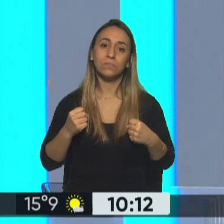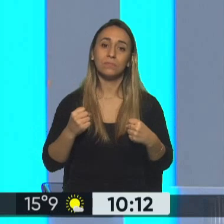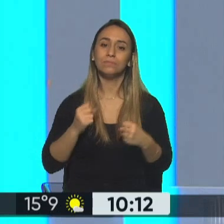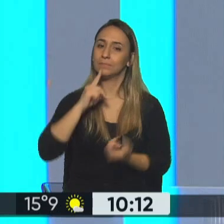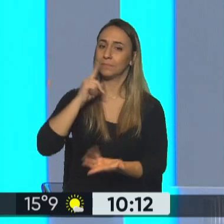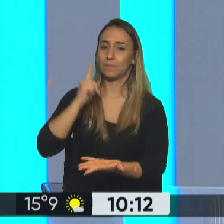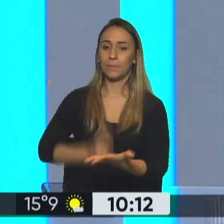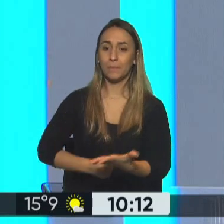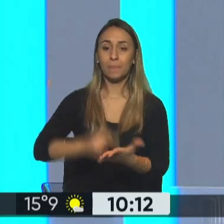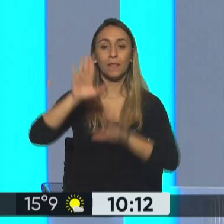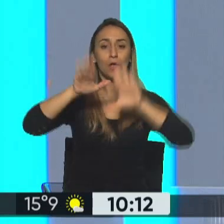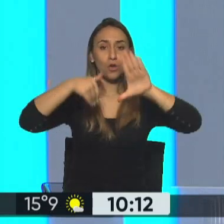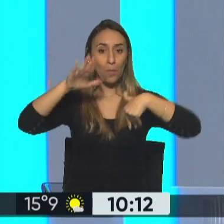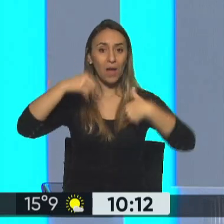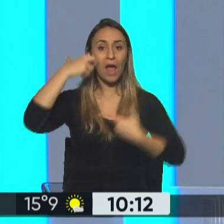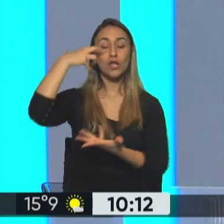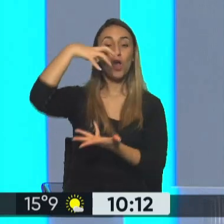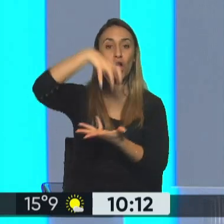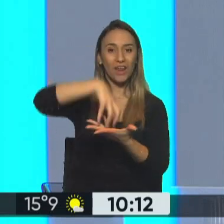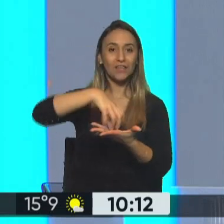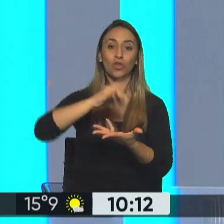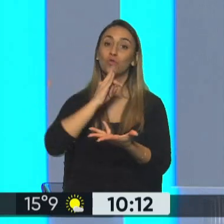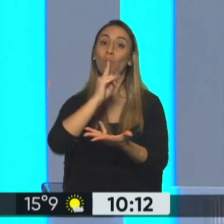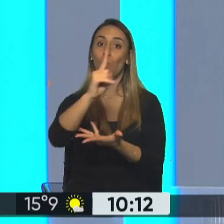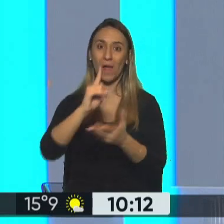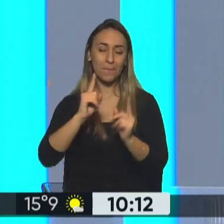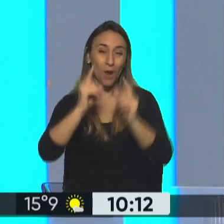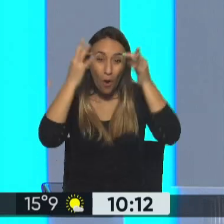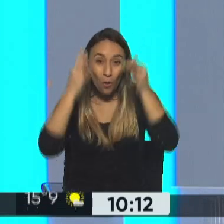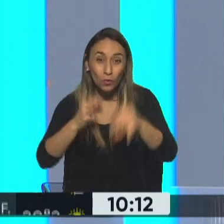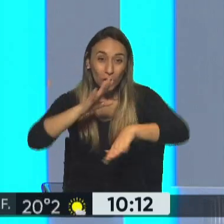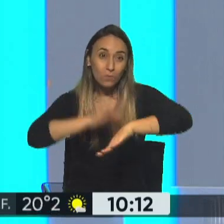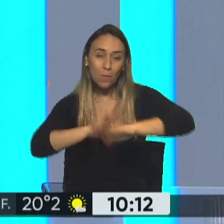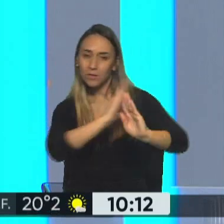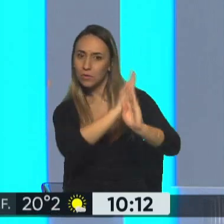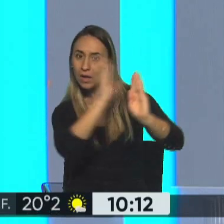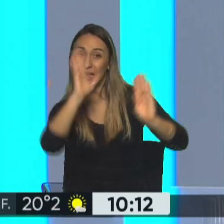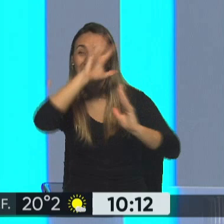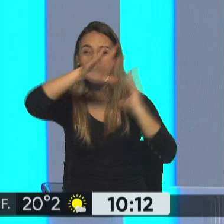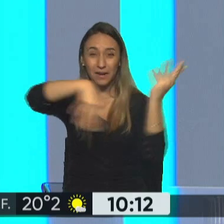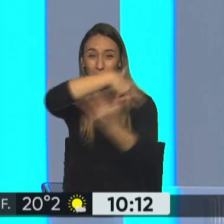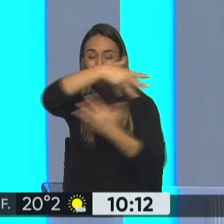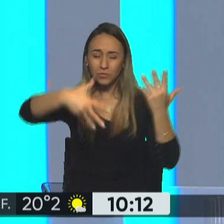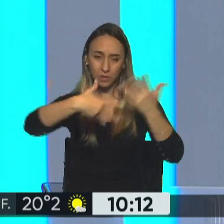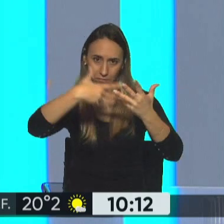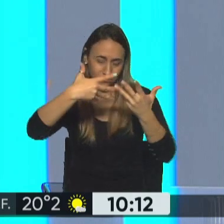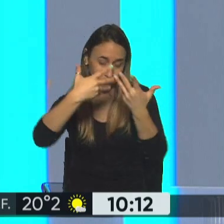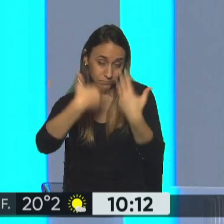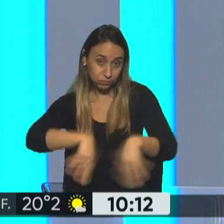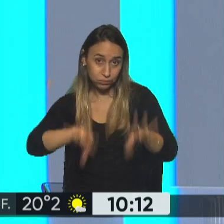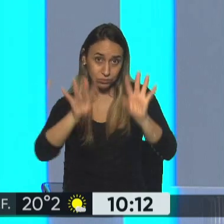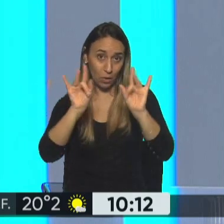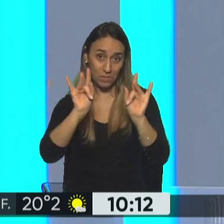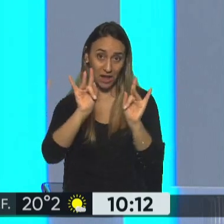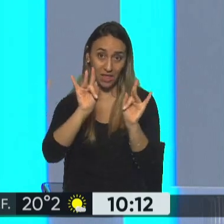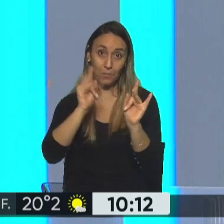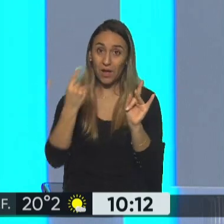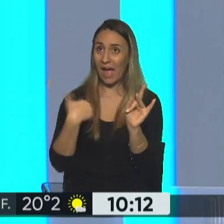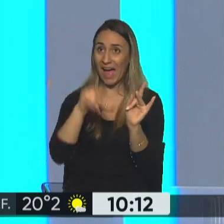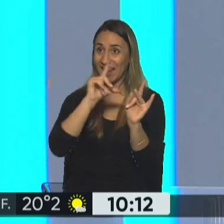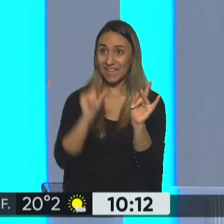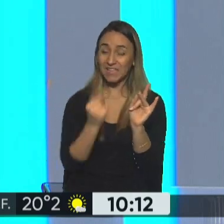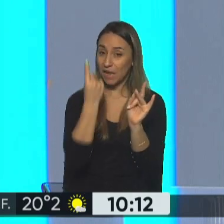llamar al Congreso de Tucumán, ¿no? En el peor momento de la revolución, donde la revolución de Argentina era la única